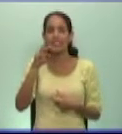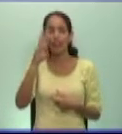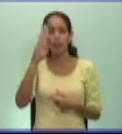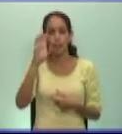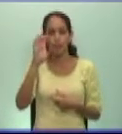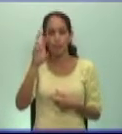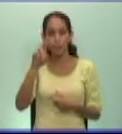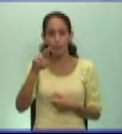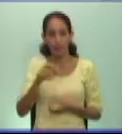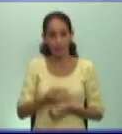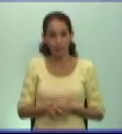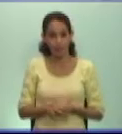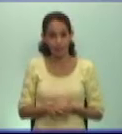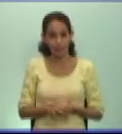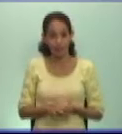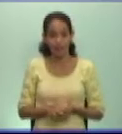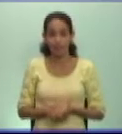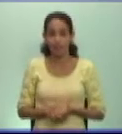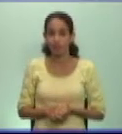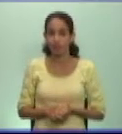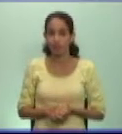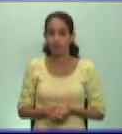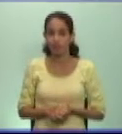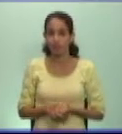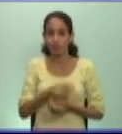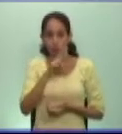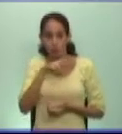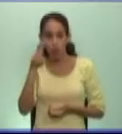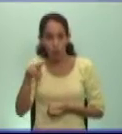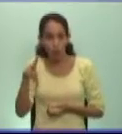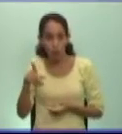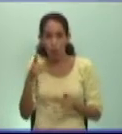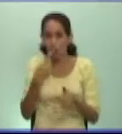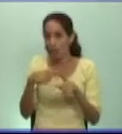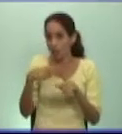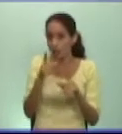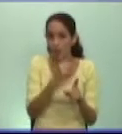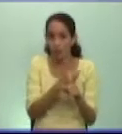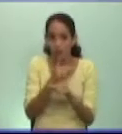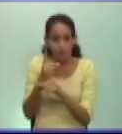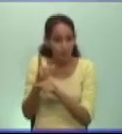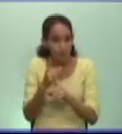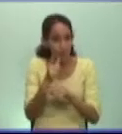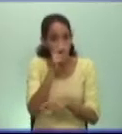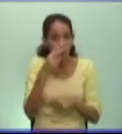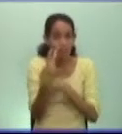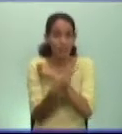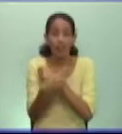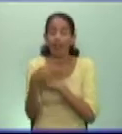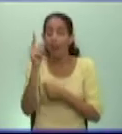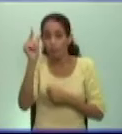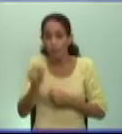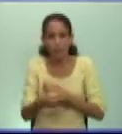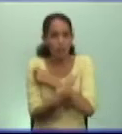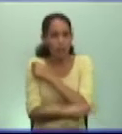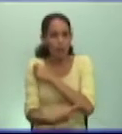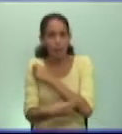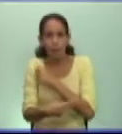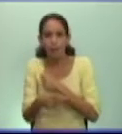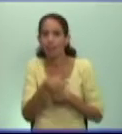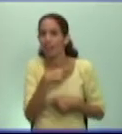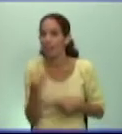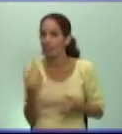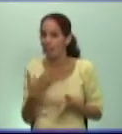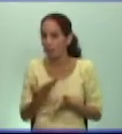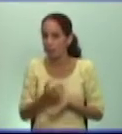o el macartismo, como se llamaba esta política aplicada en los Estados Unidos, y el gobierno de Eisenhower que continúa una misma línea.